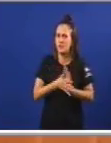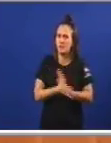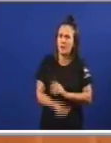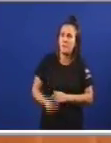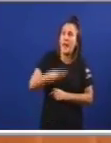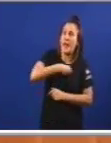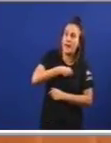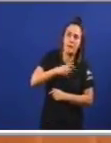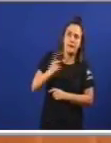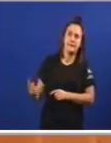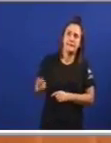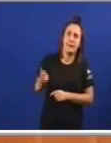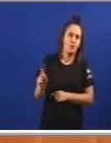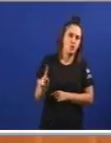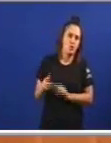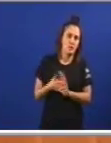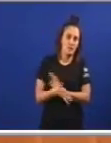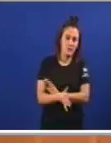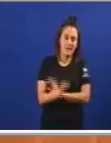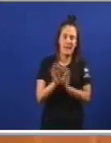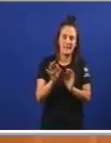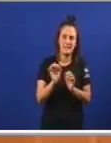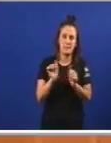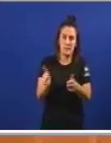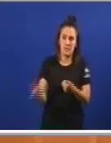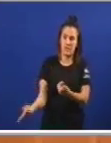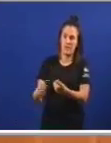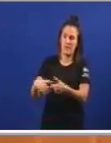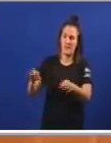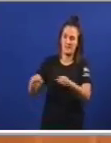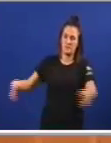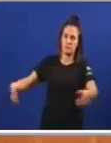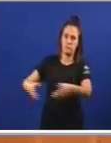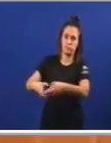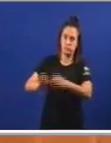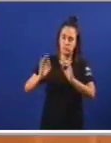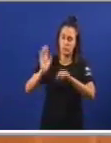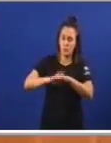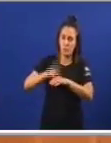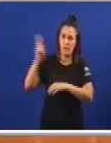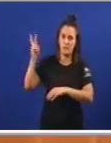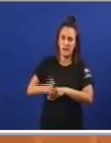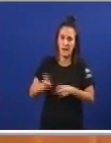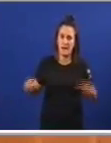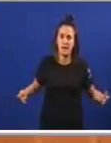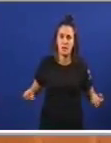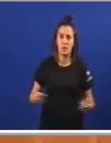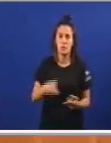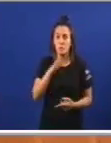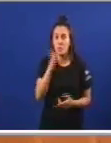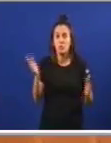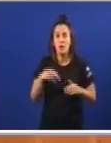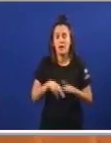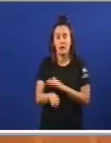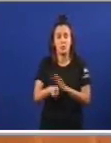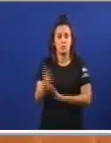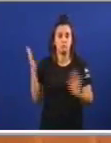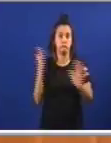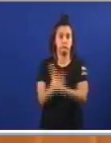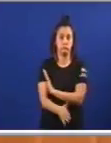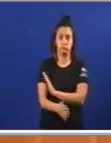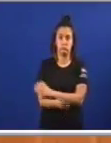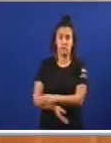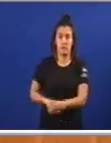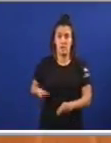e máis aillados, sino que están formando parte do marco de recortes e da falta de recursos que de maneira crónica